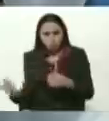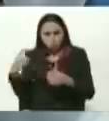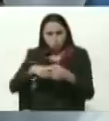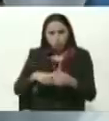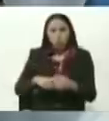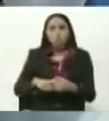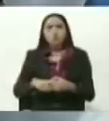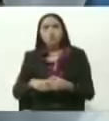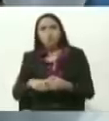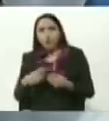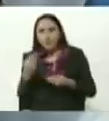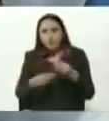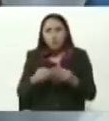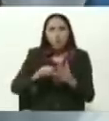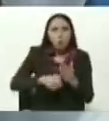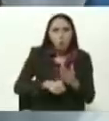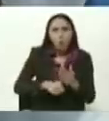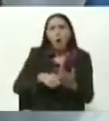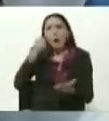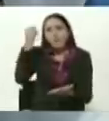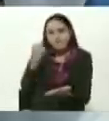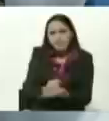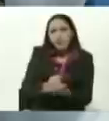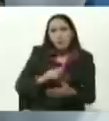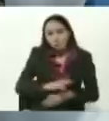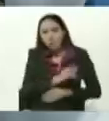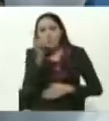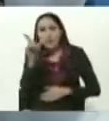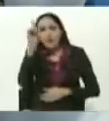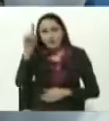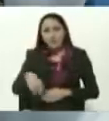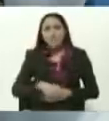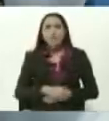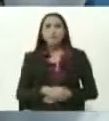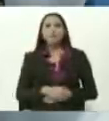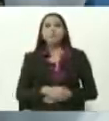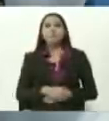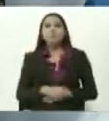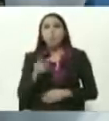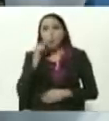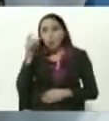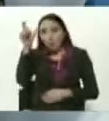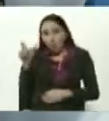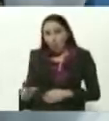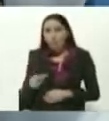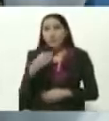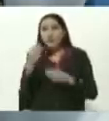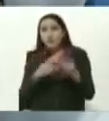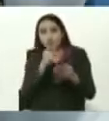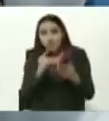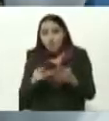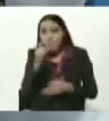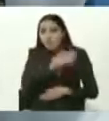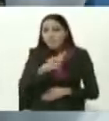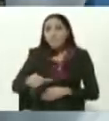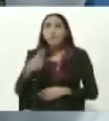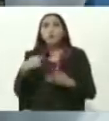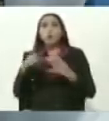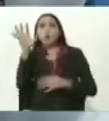cédula y pasaporte. Ari Solórzano, perito del Saime, tramitaba documentos a personas